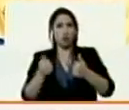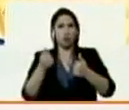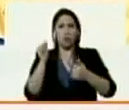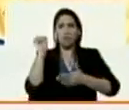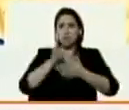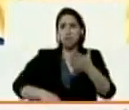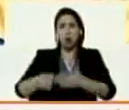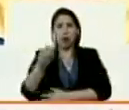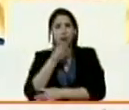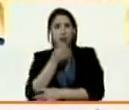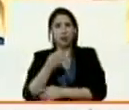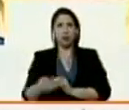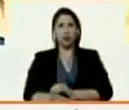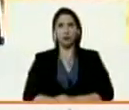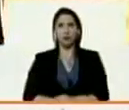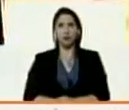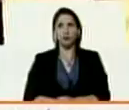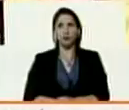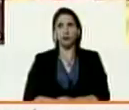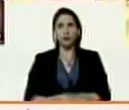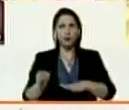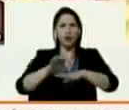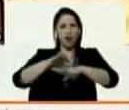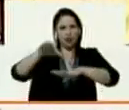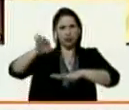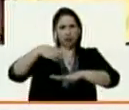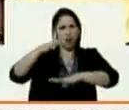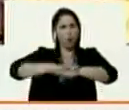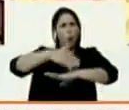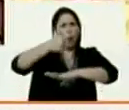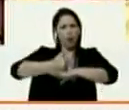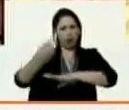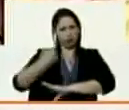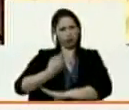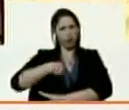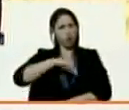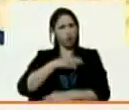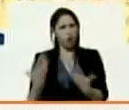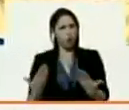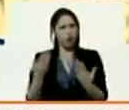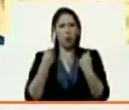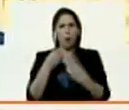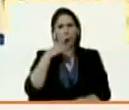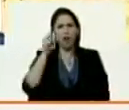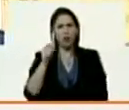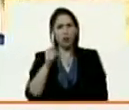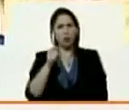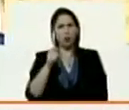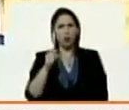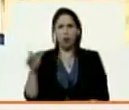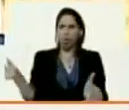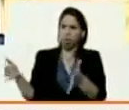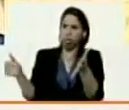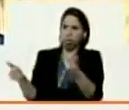la alimentación. Nos echan la culpa a nosotros. Como que Nicolás hubiese sido el que aumentó el metro.